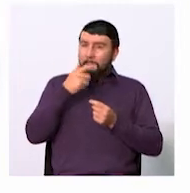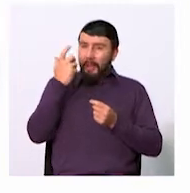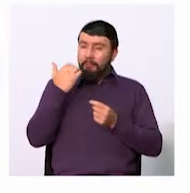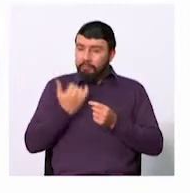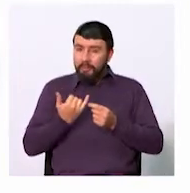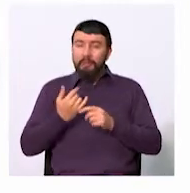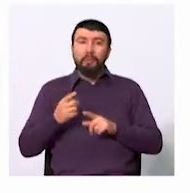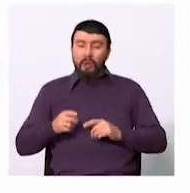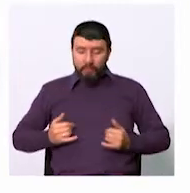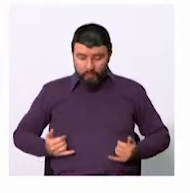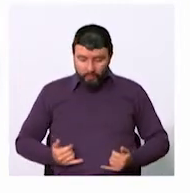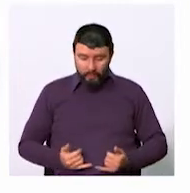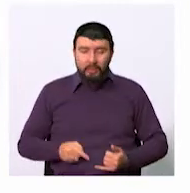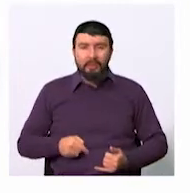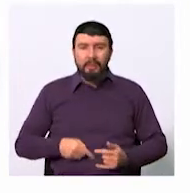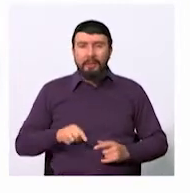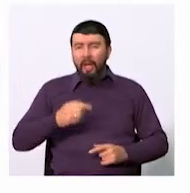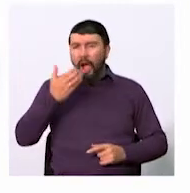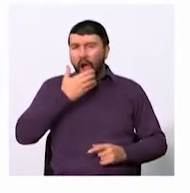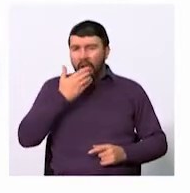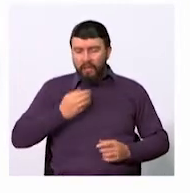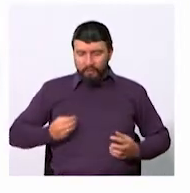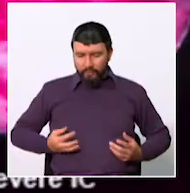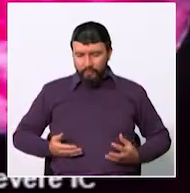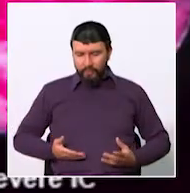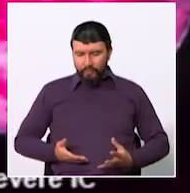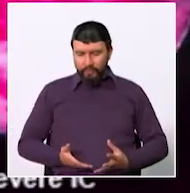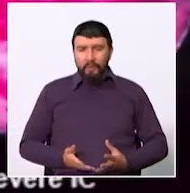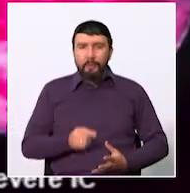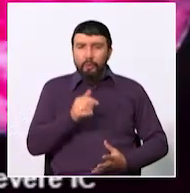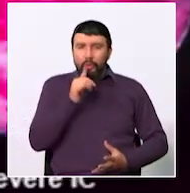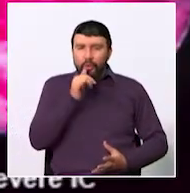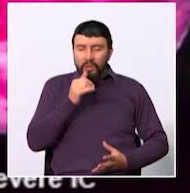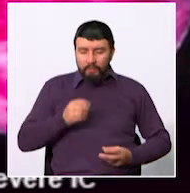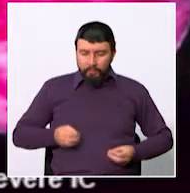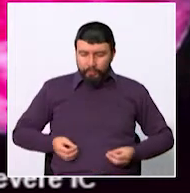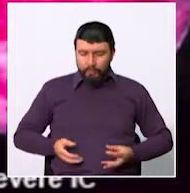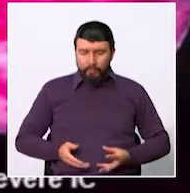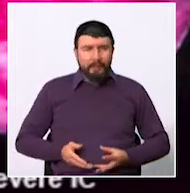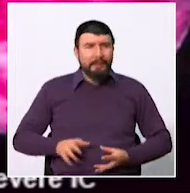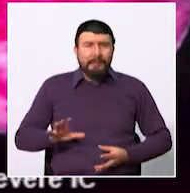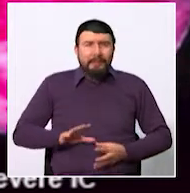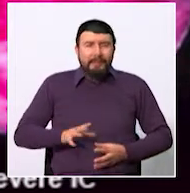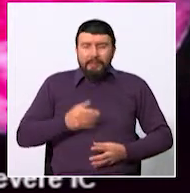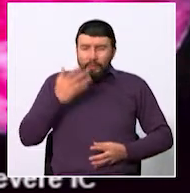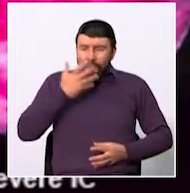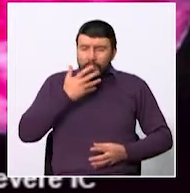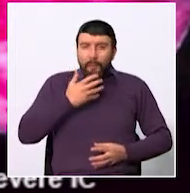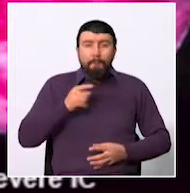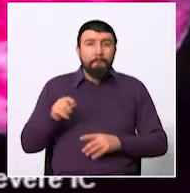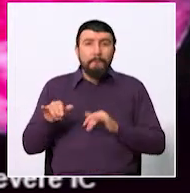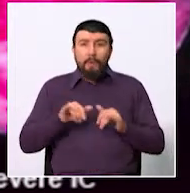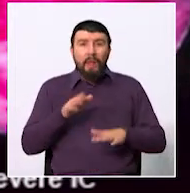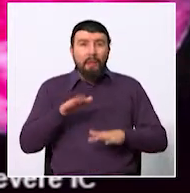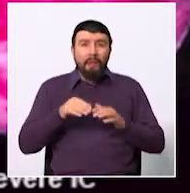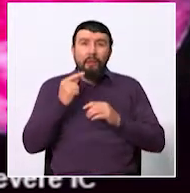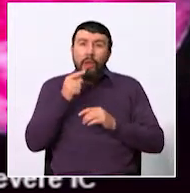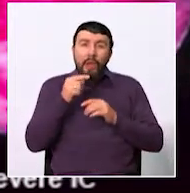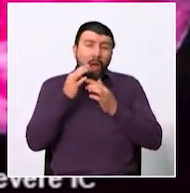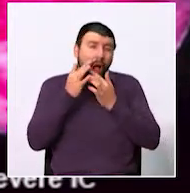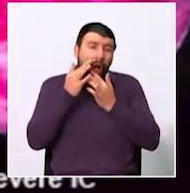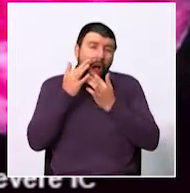dolor y el ardor cuando esto empieza a distenderse con la orina y así como cuando no se relajan los labios a los lados